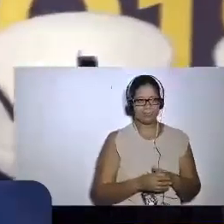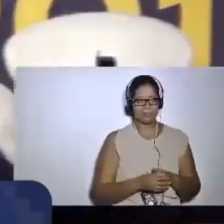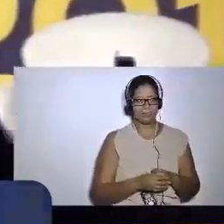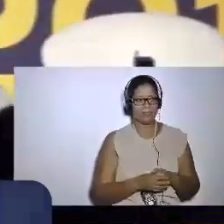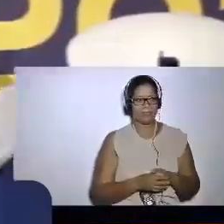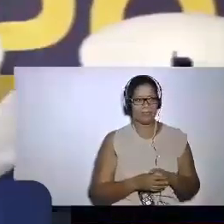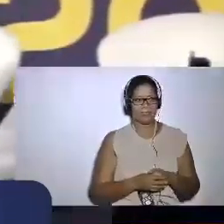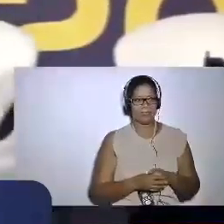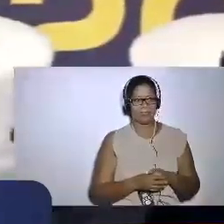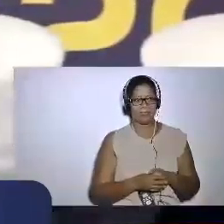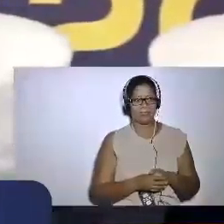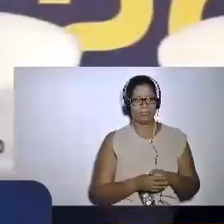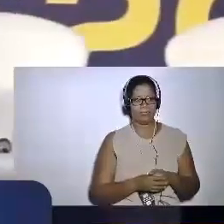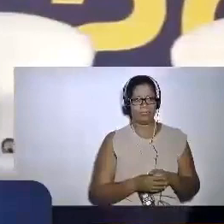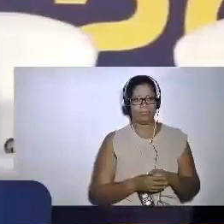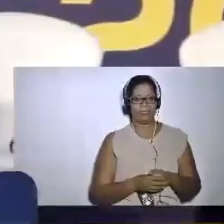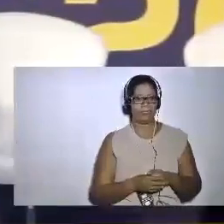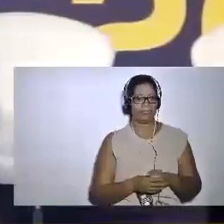Pablo,